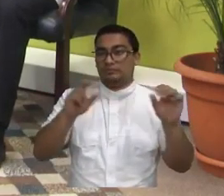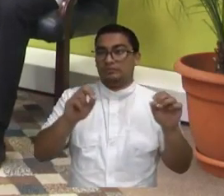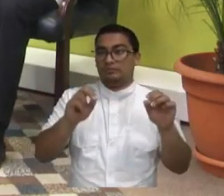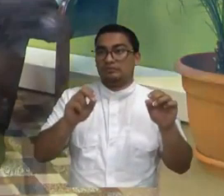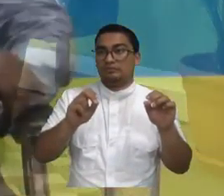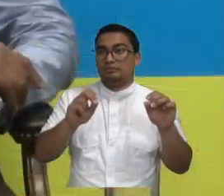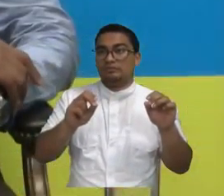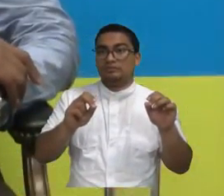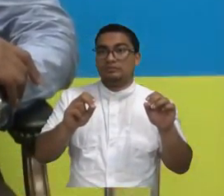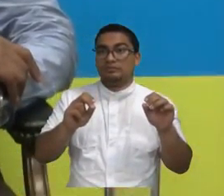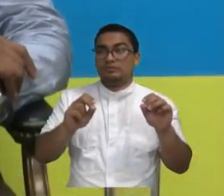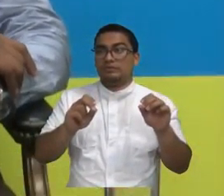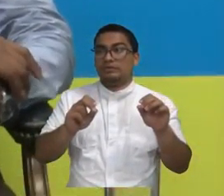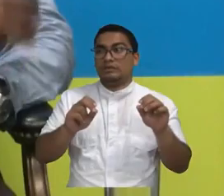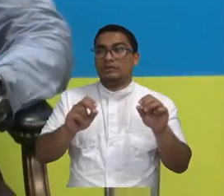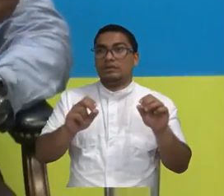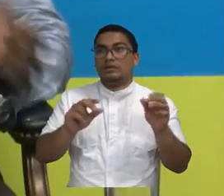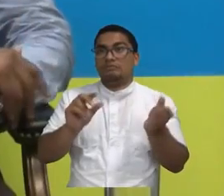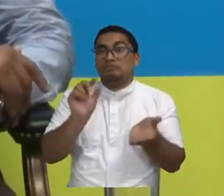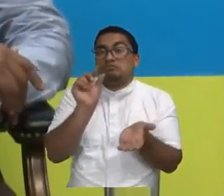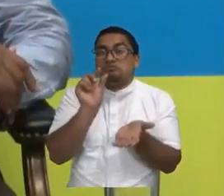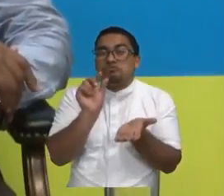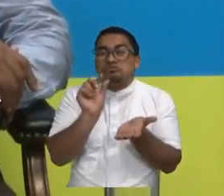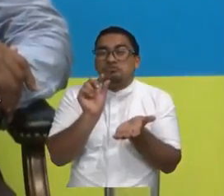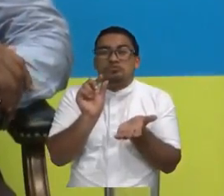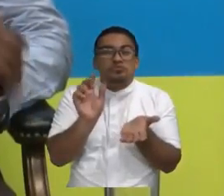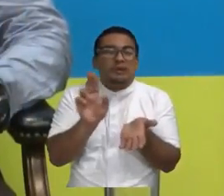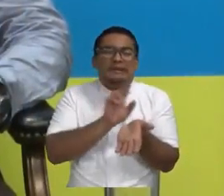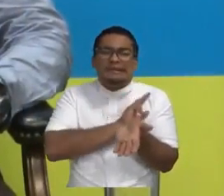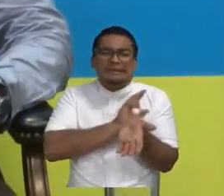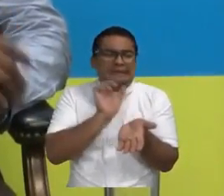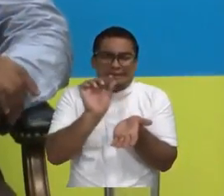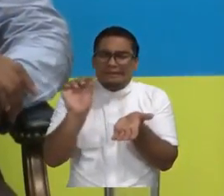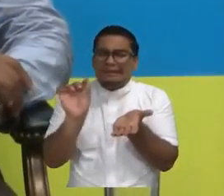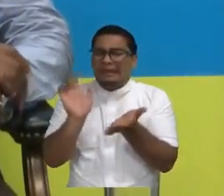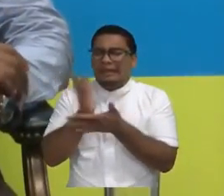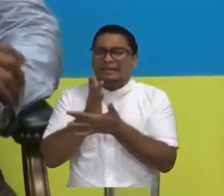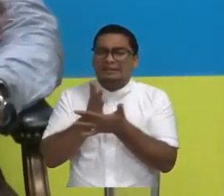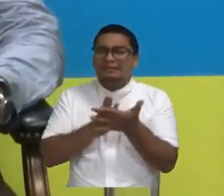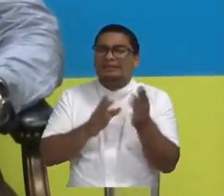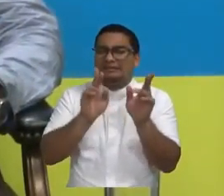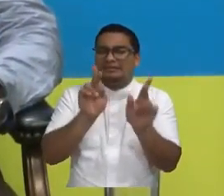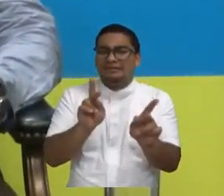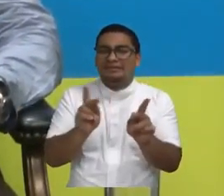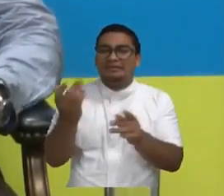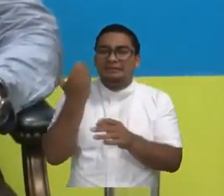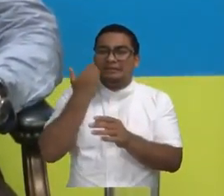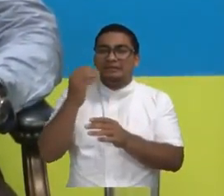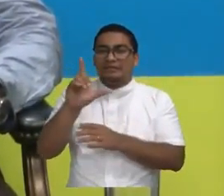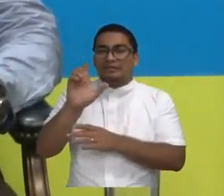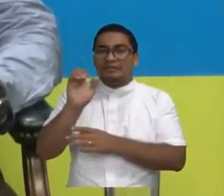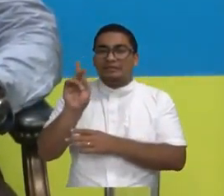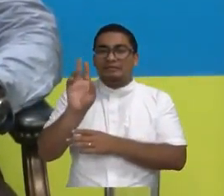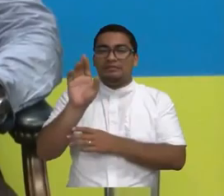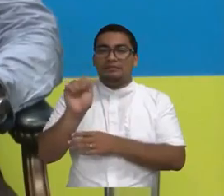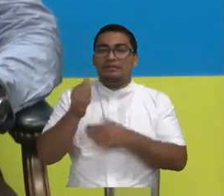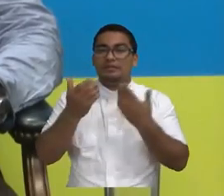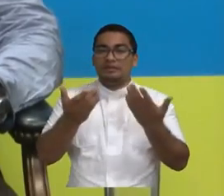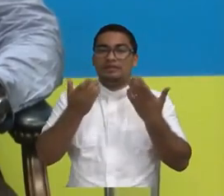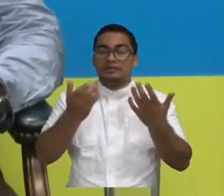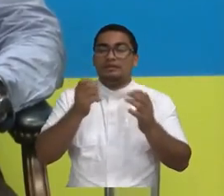está prácticamente como eliminada esta enfermedad, pero que se sigue trabajando para que se elimine